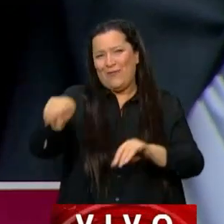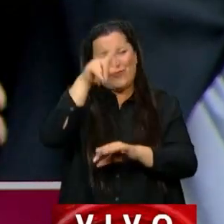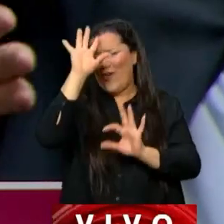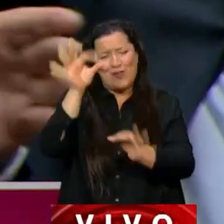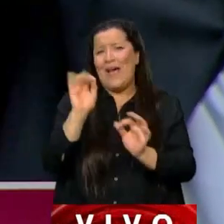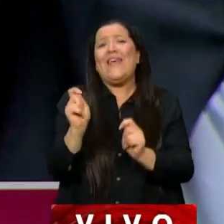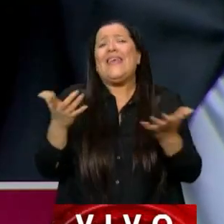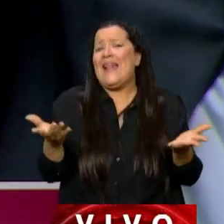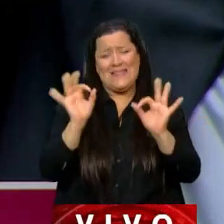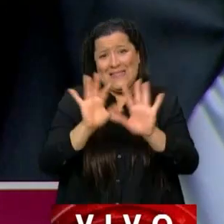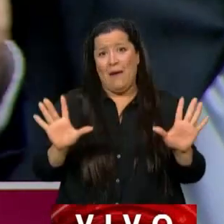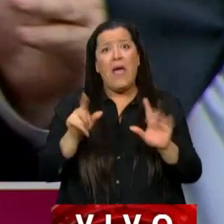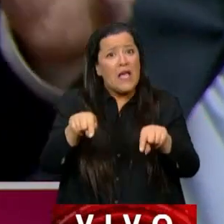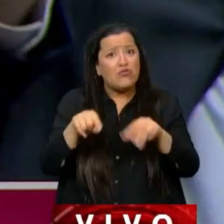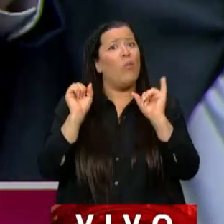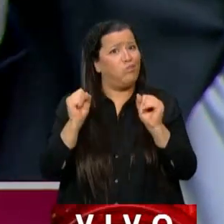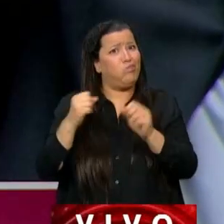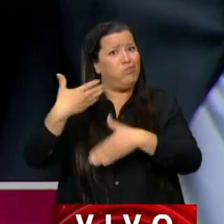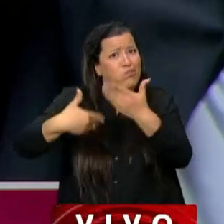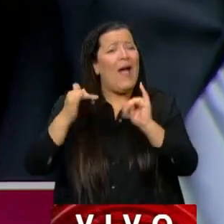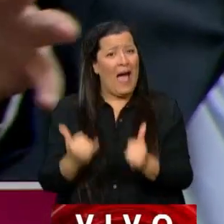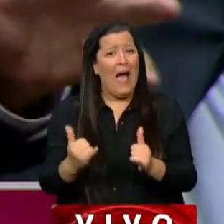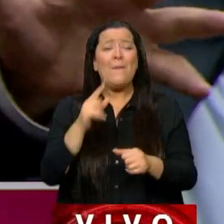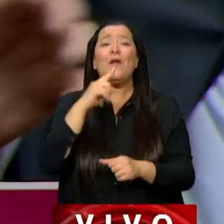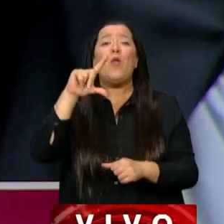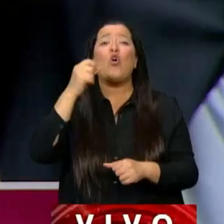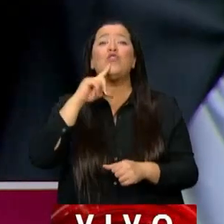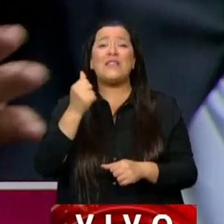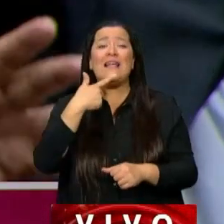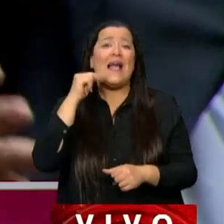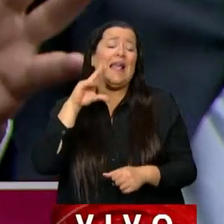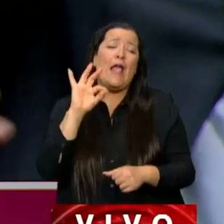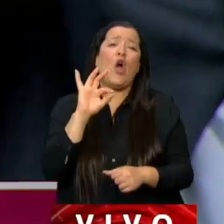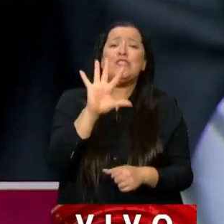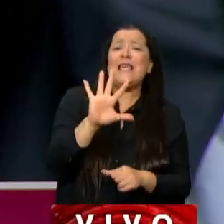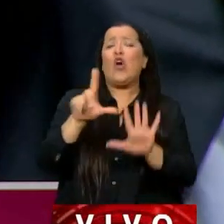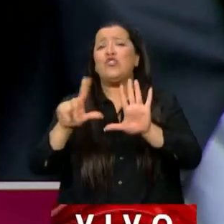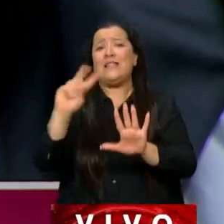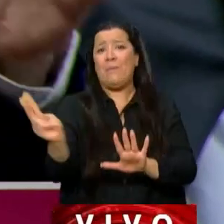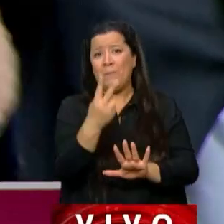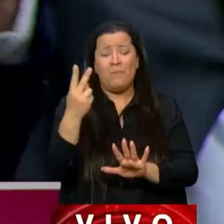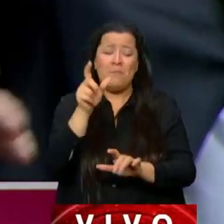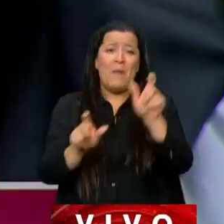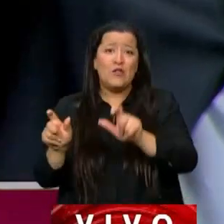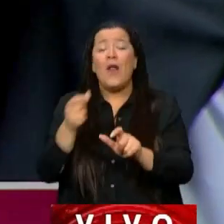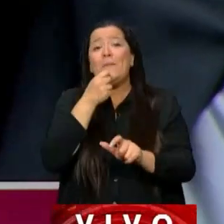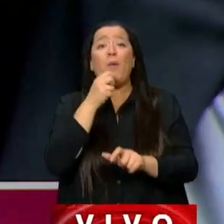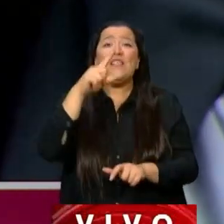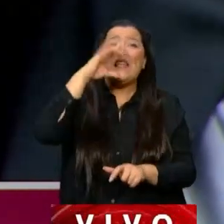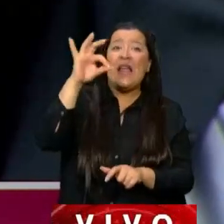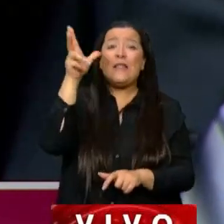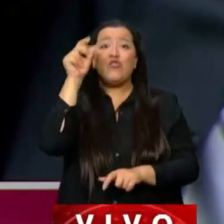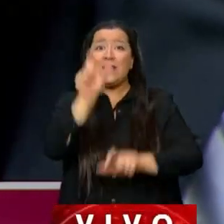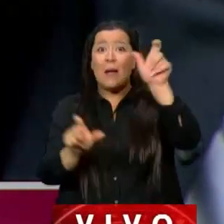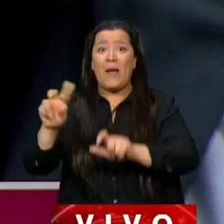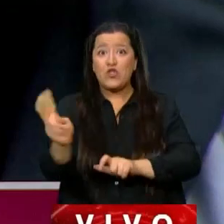Entonces, esto sigue sucediendo. Claro, en Time Warp murieron 5, 7, quizás el día que mueran 70 u 80